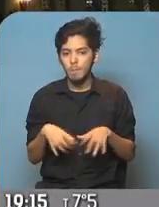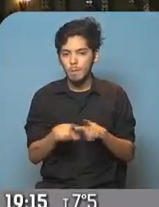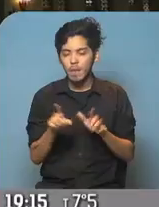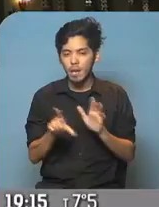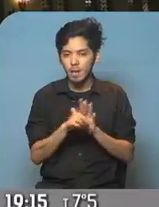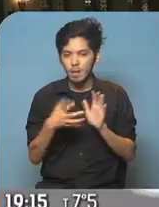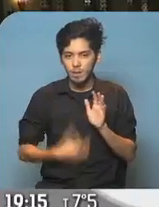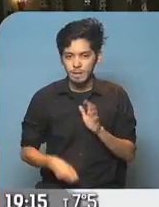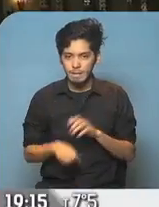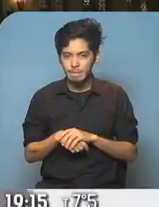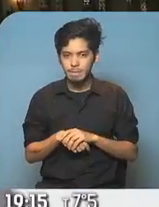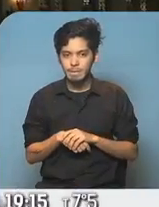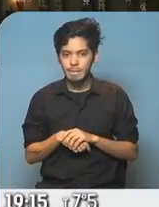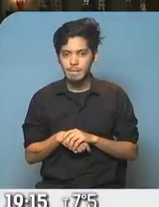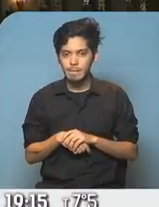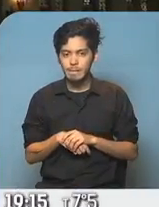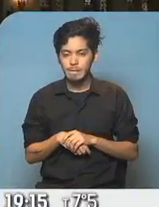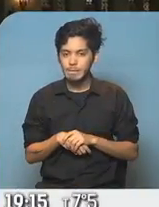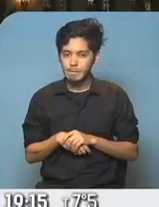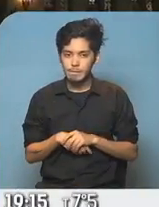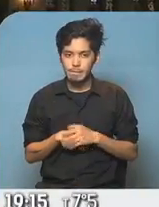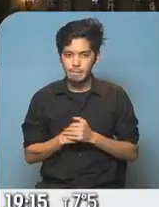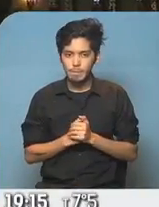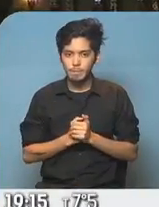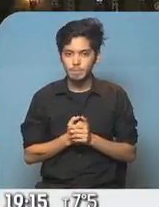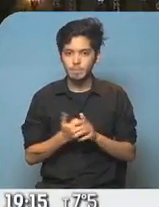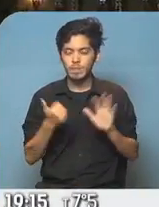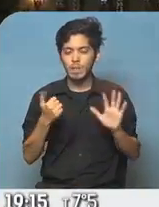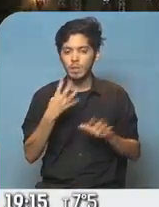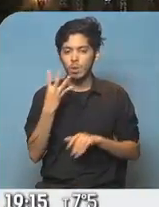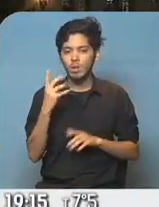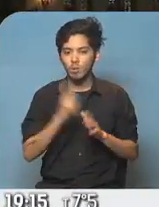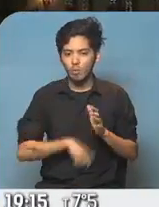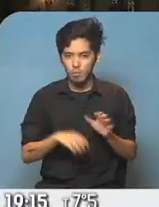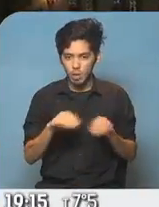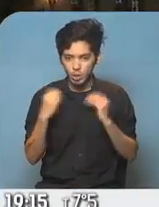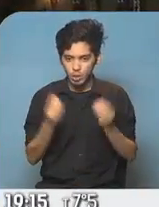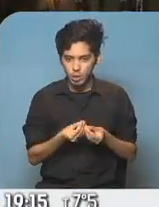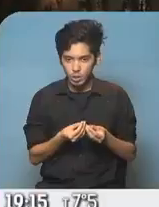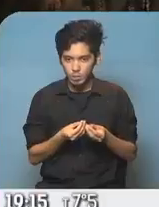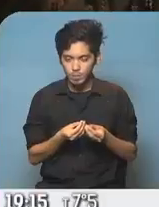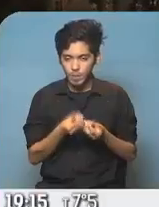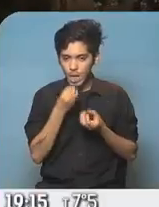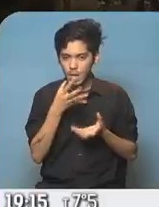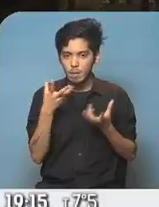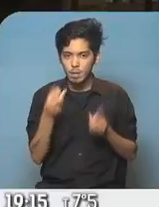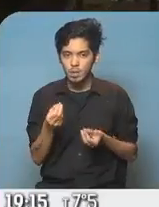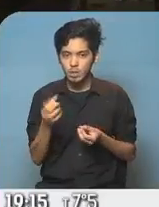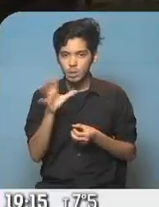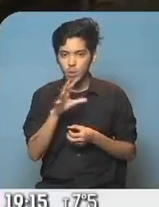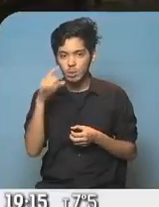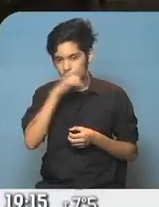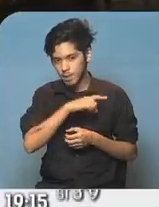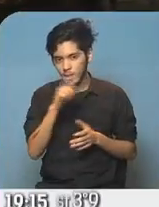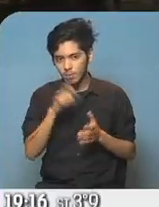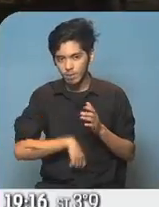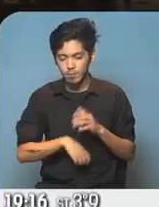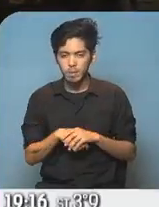despenalización y legalización del aborto, ha obtenido 64 firmas y el dictamen de rechazo 57